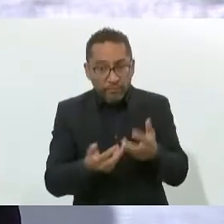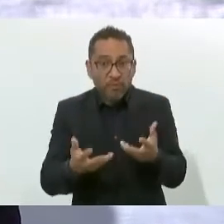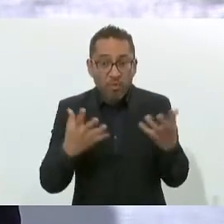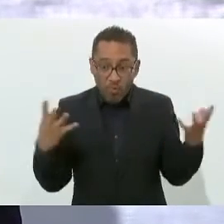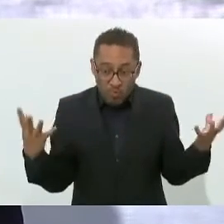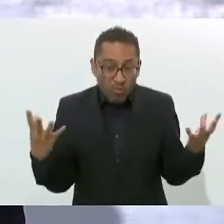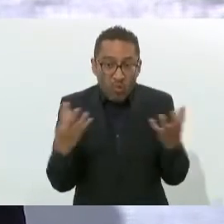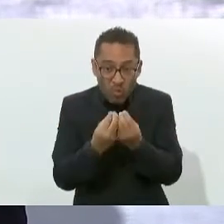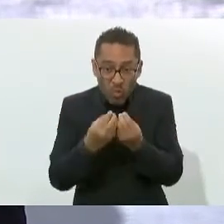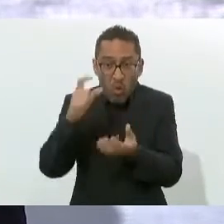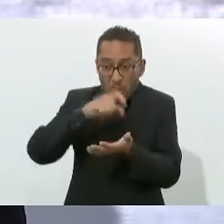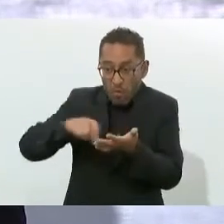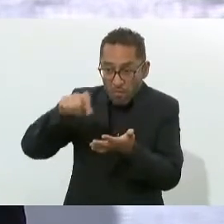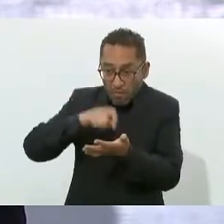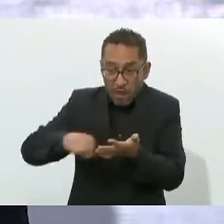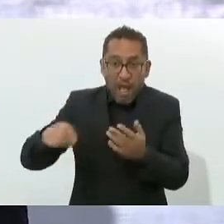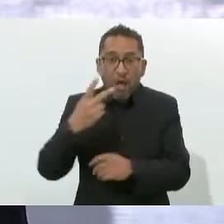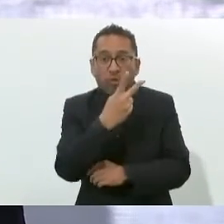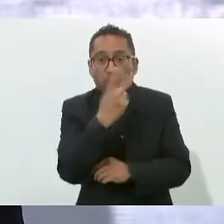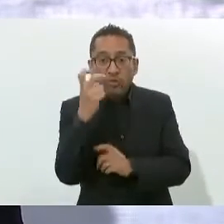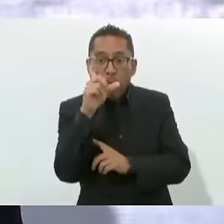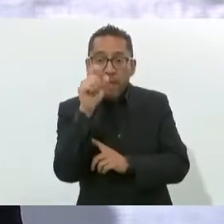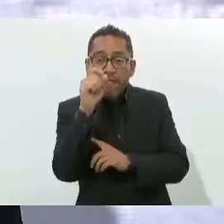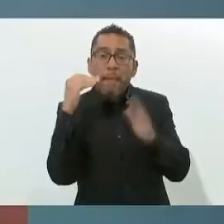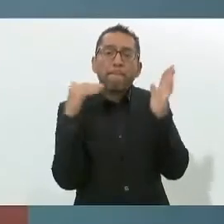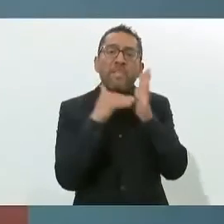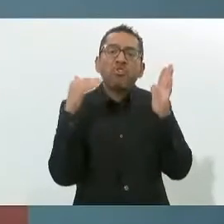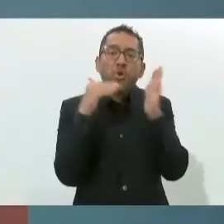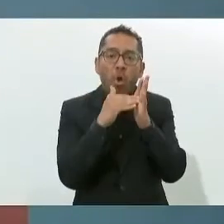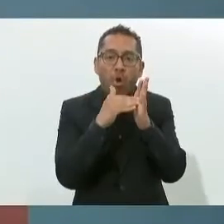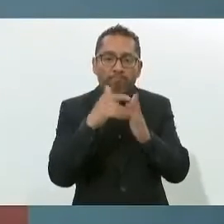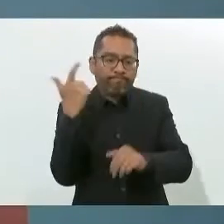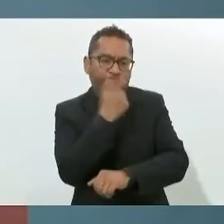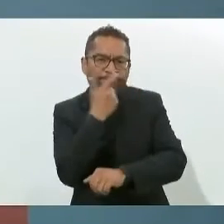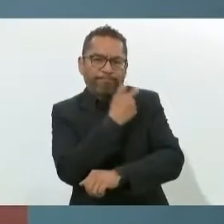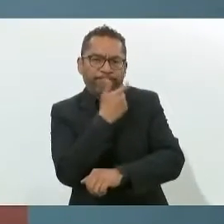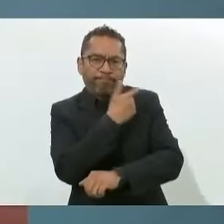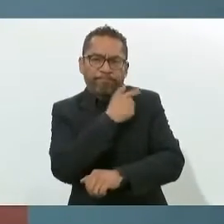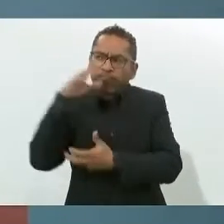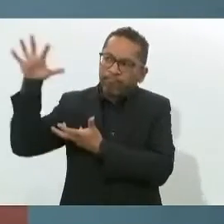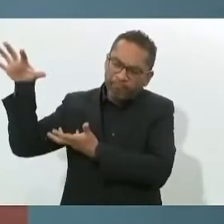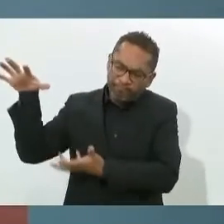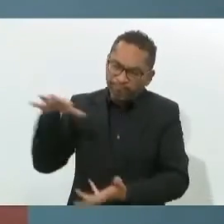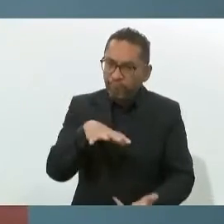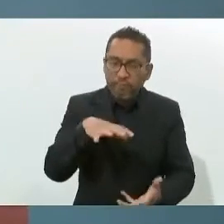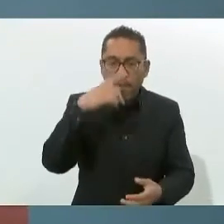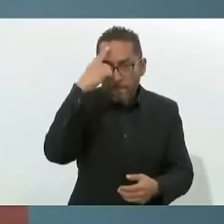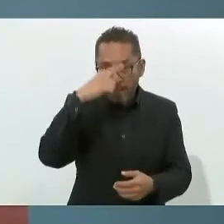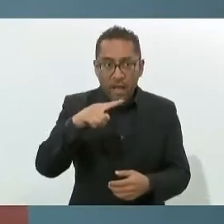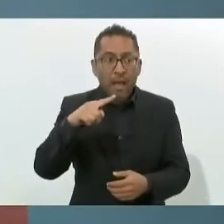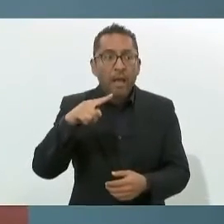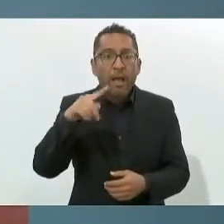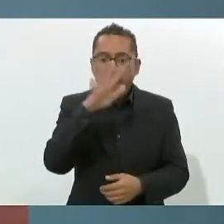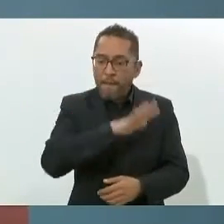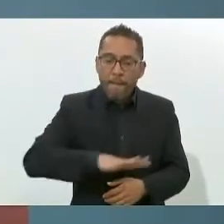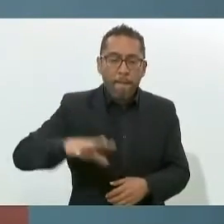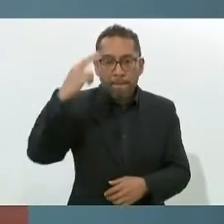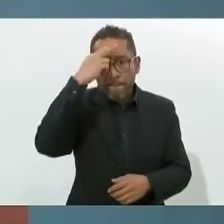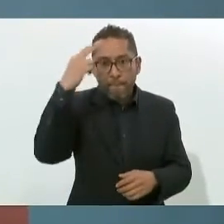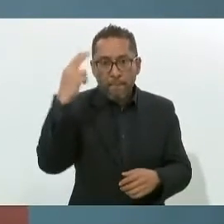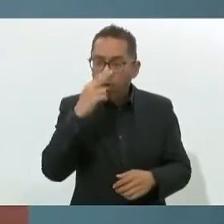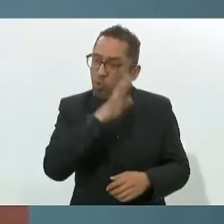con 120 millones de dosis para todo el